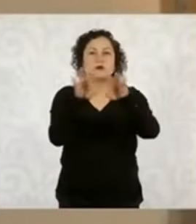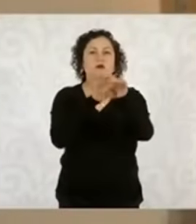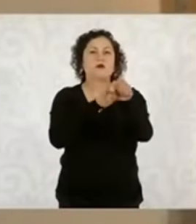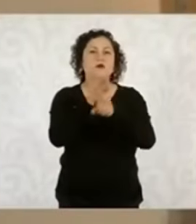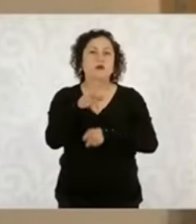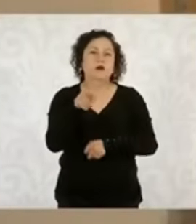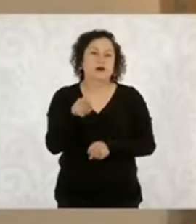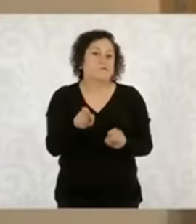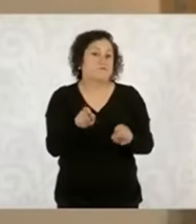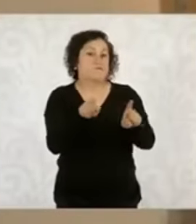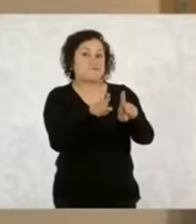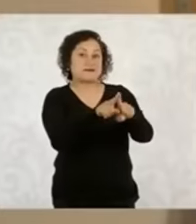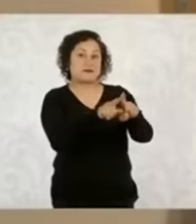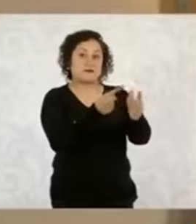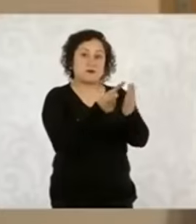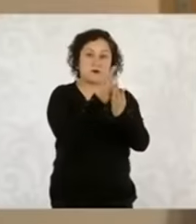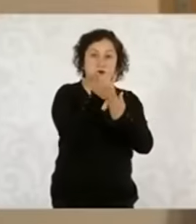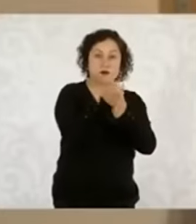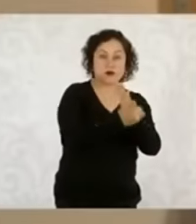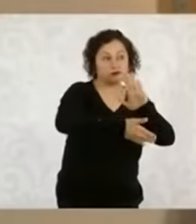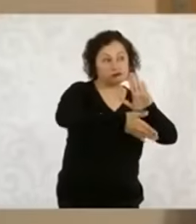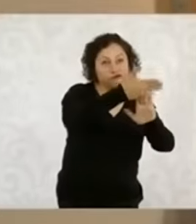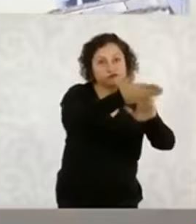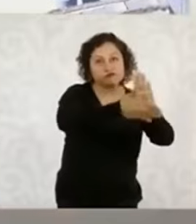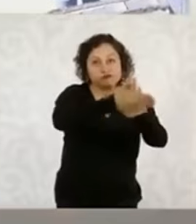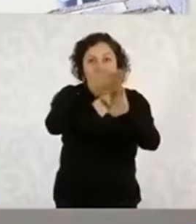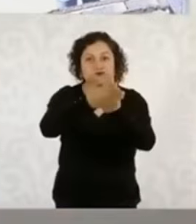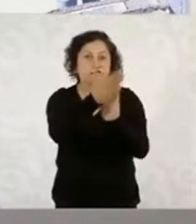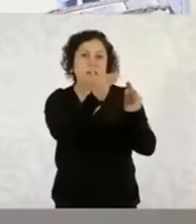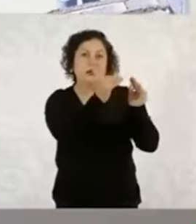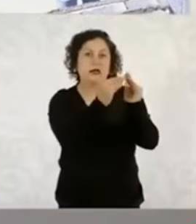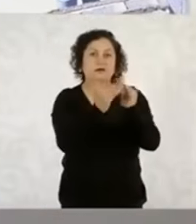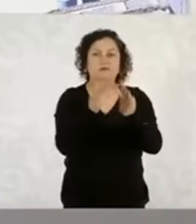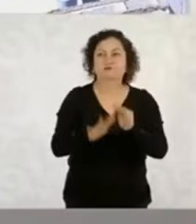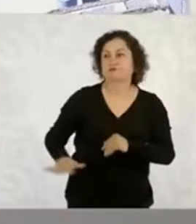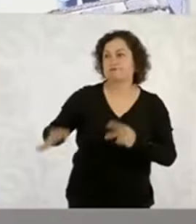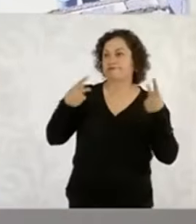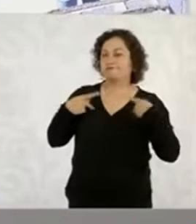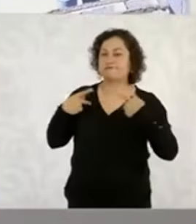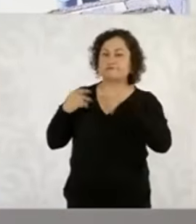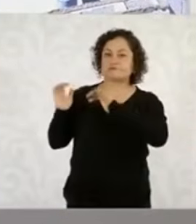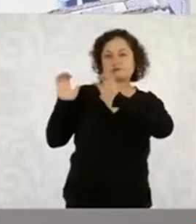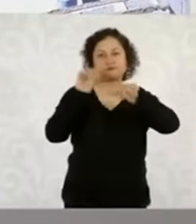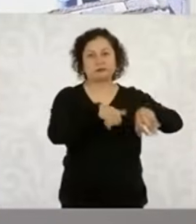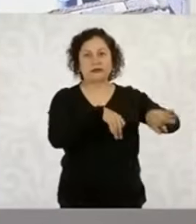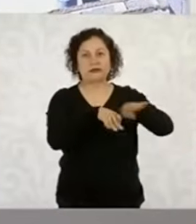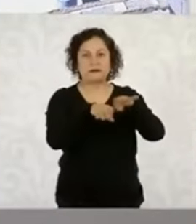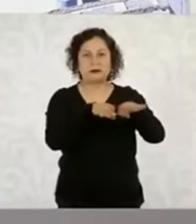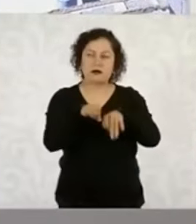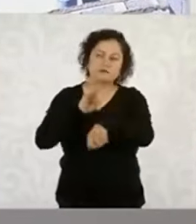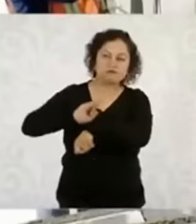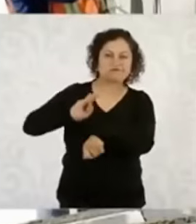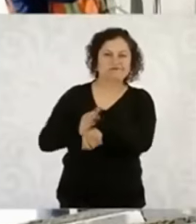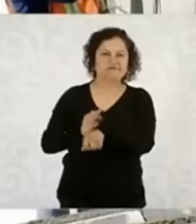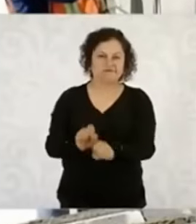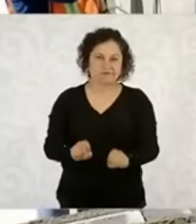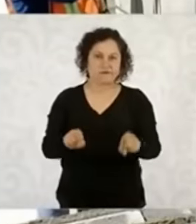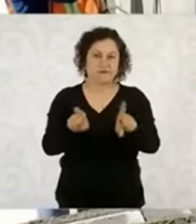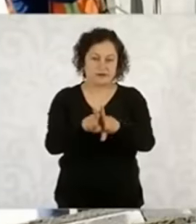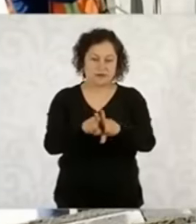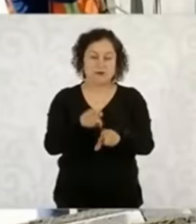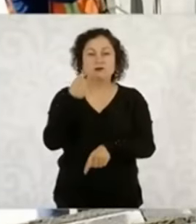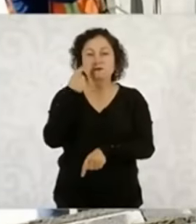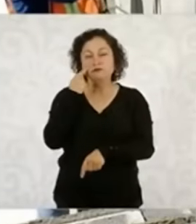la industria de la vivienda. Aquí no quiero entrar al detalle de lo que